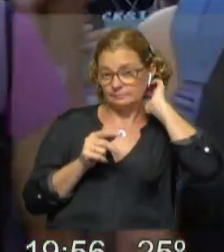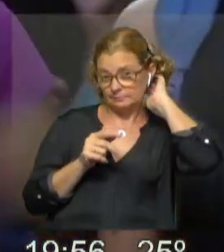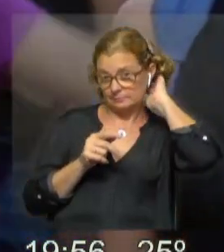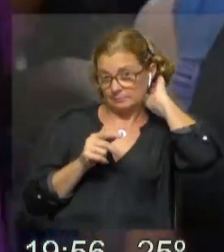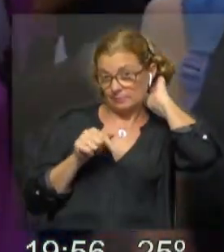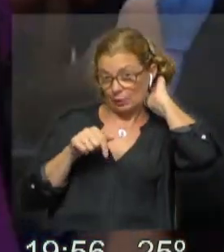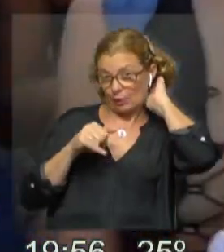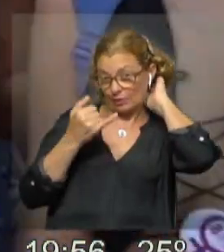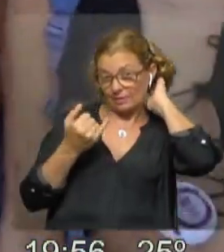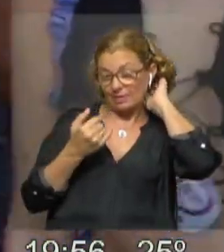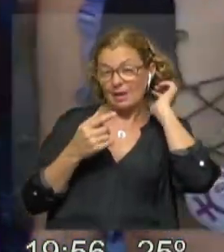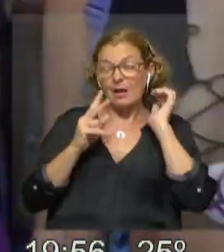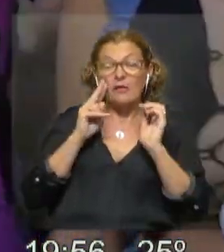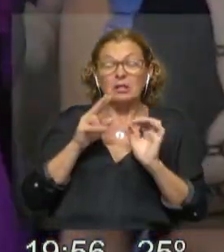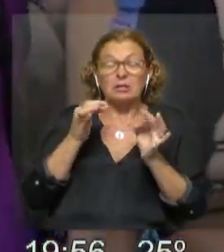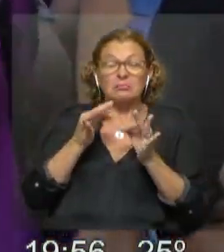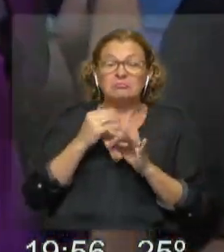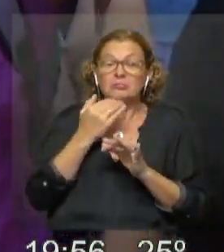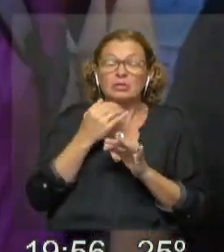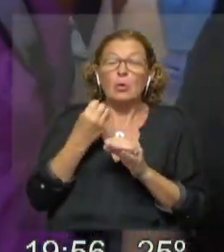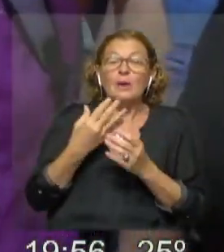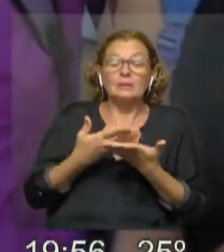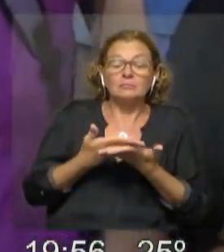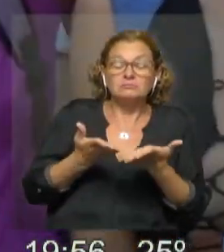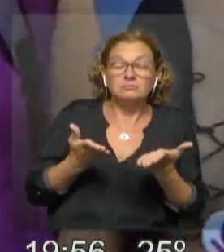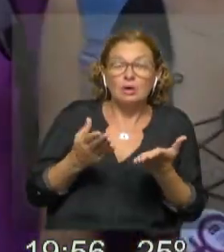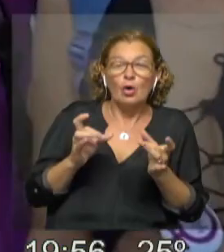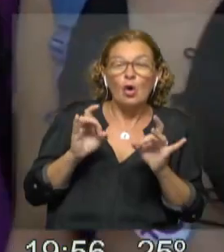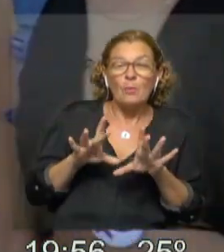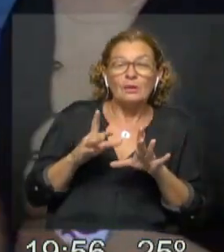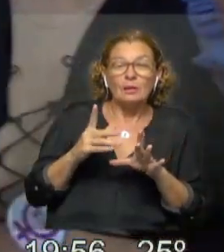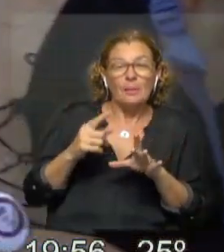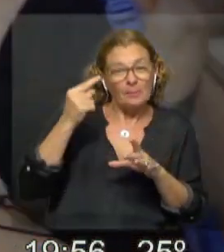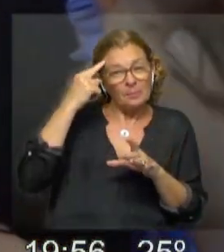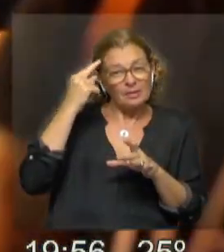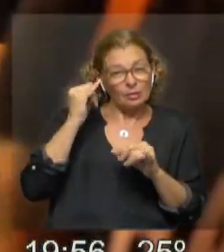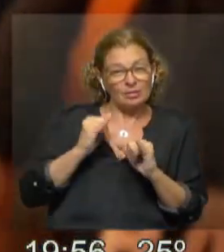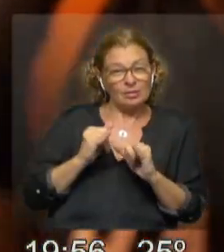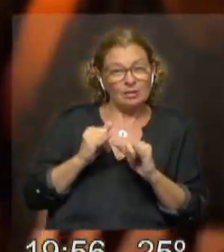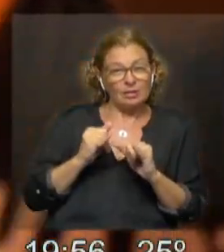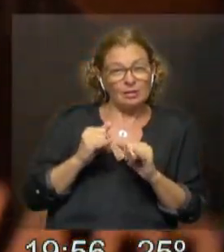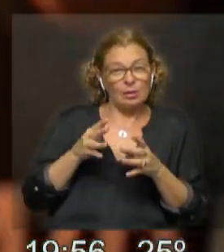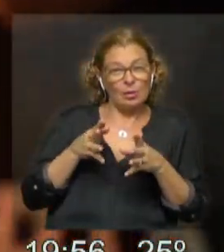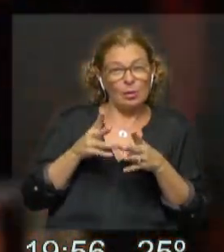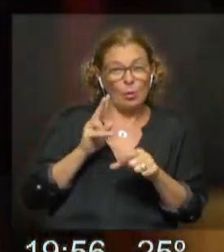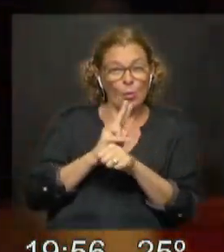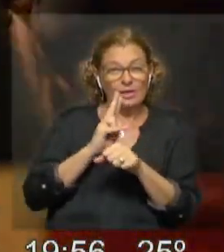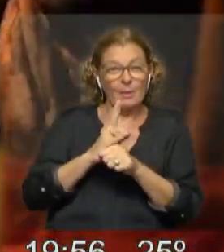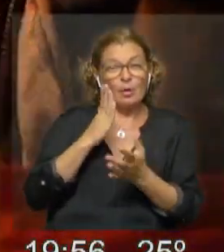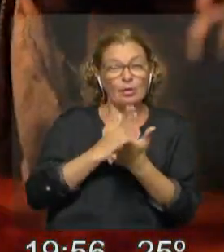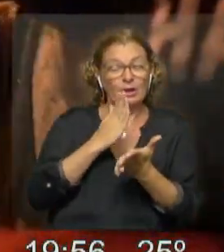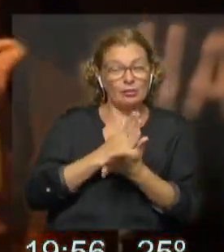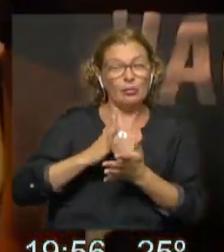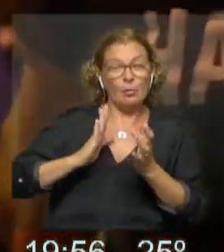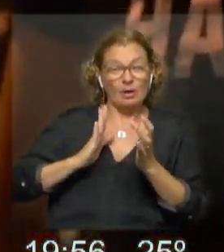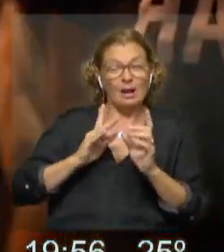Y hoy en día la verdad es que no sé cuántas aristas tenemos en común. Creo que sí, obviamente defendemos los derechos de las mujeres, o sea,